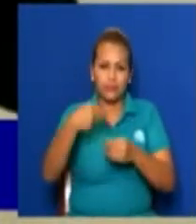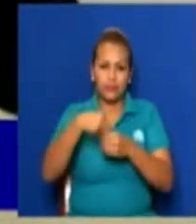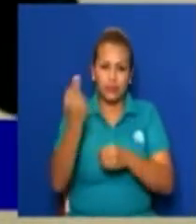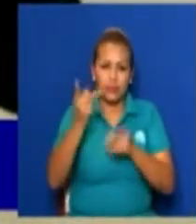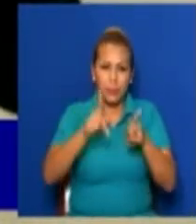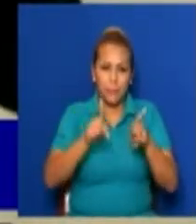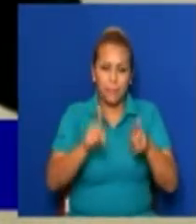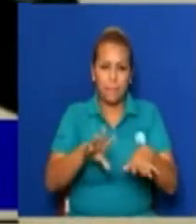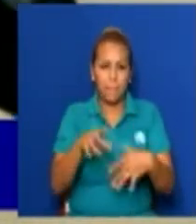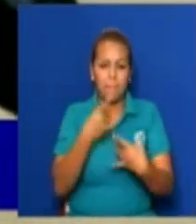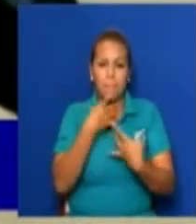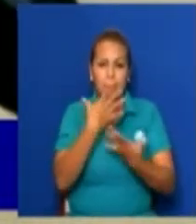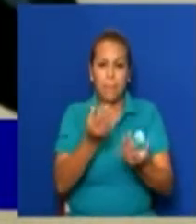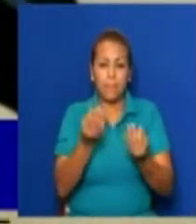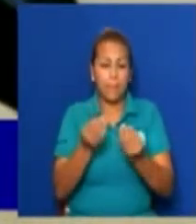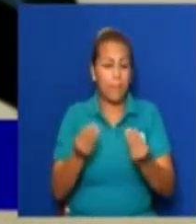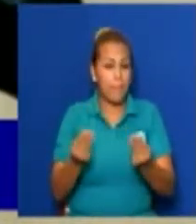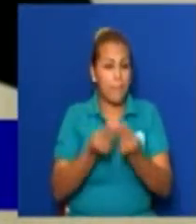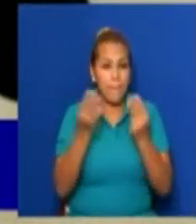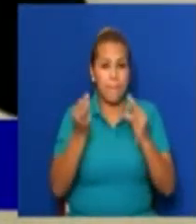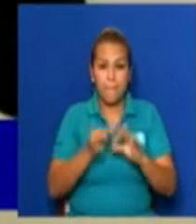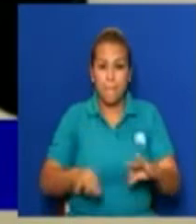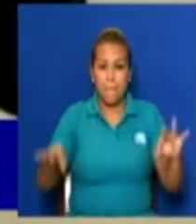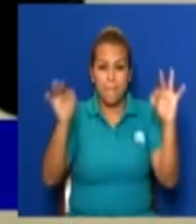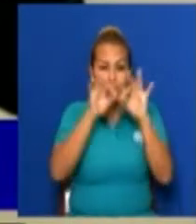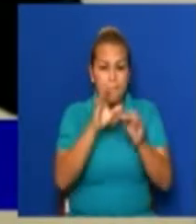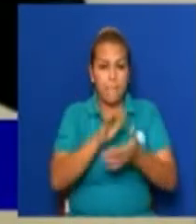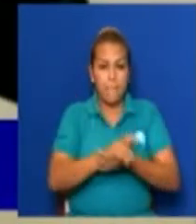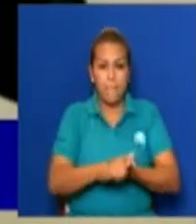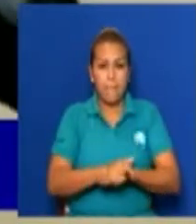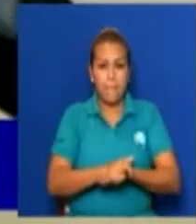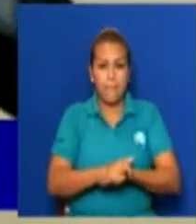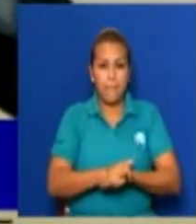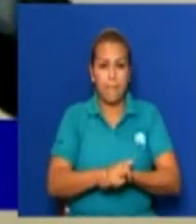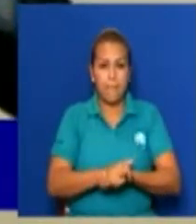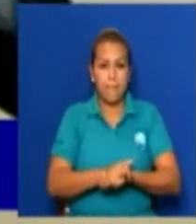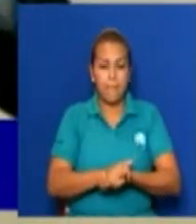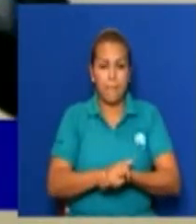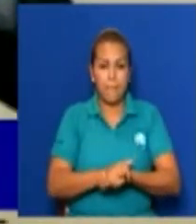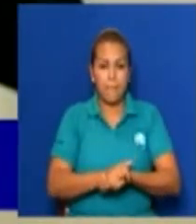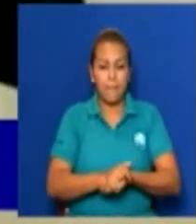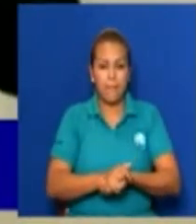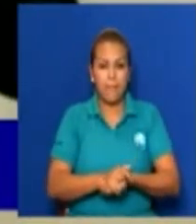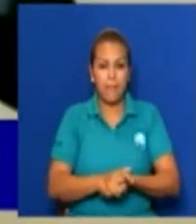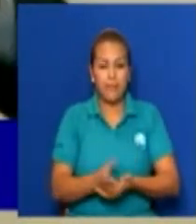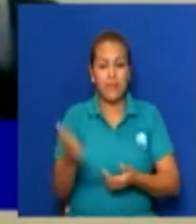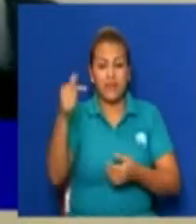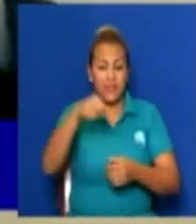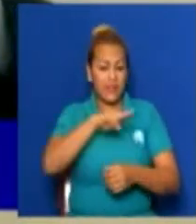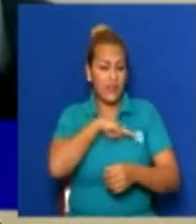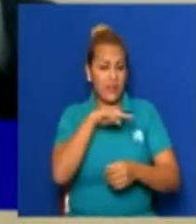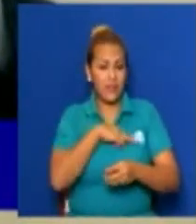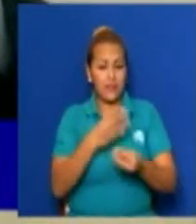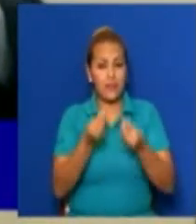desde 1990 en la Corte Suprema que duerme en el sueño de los justos. Hay sentencias del Honorable Tribunal Nacional